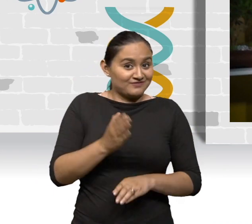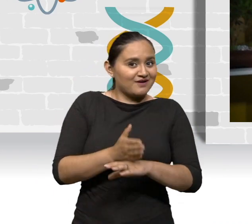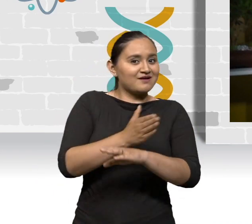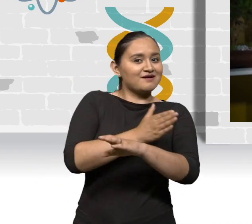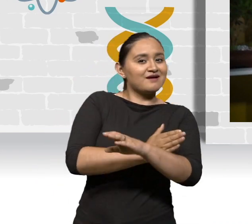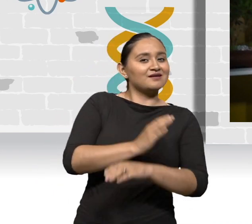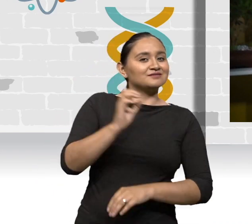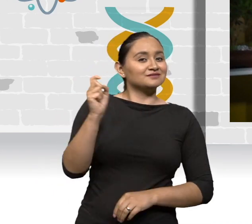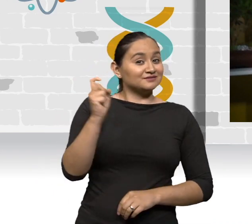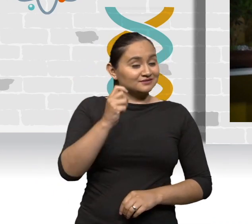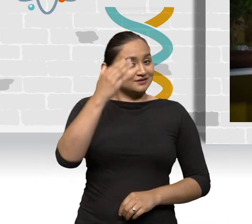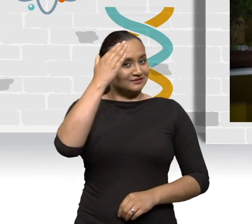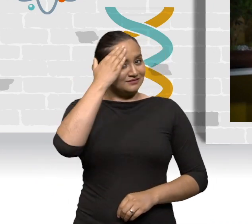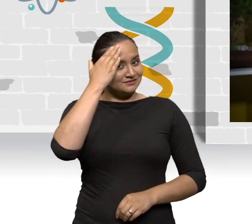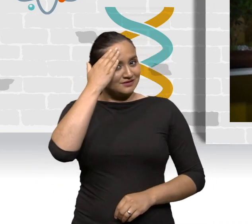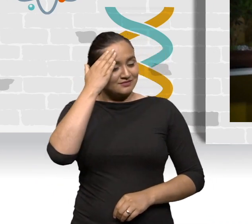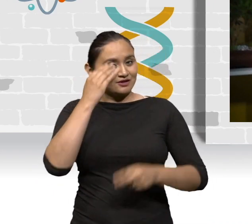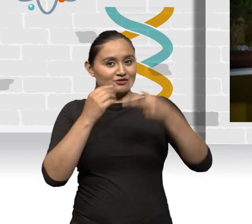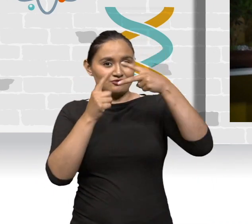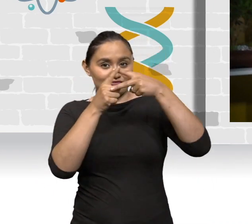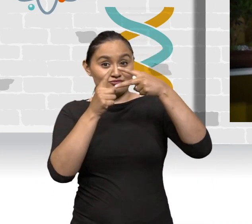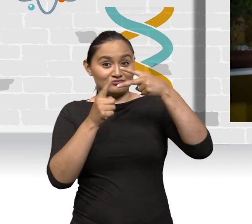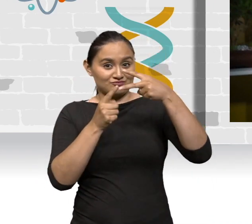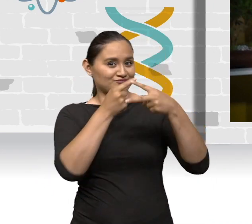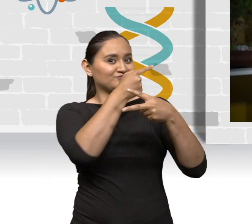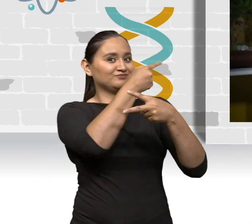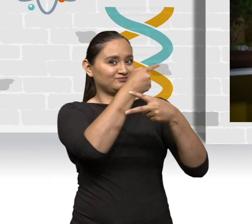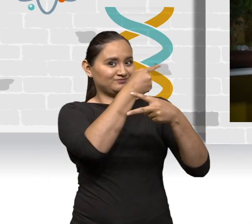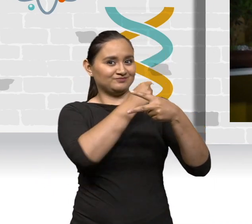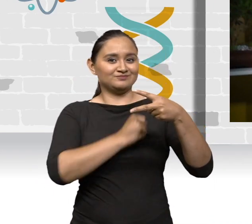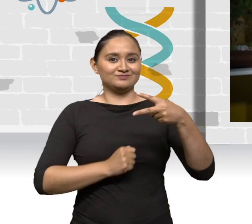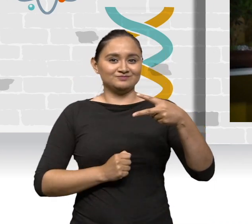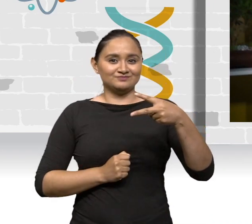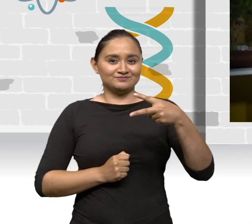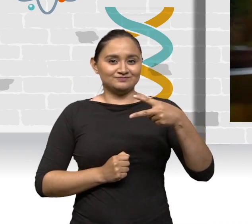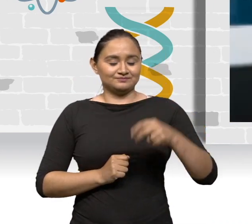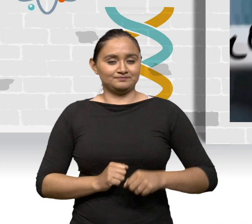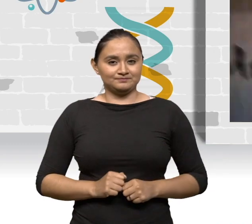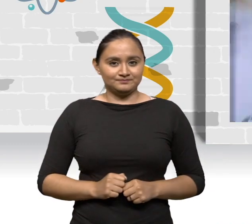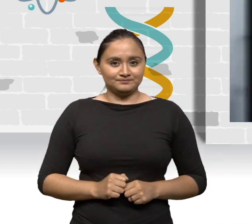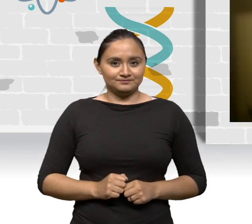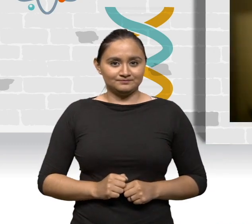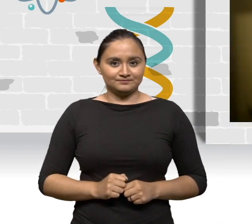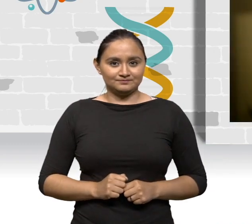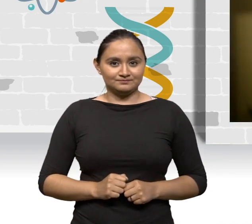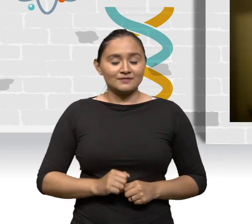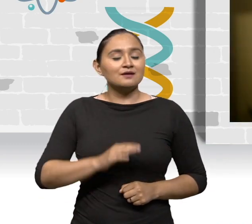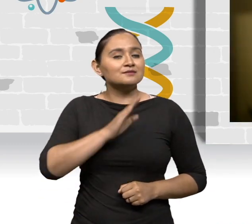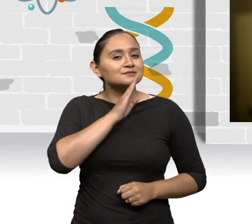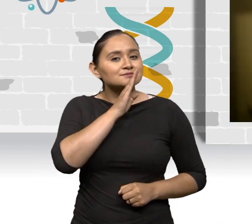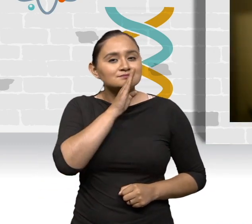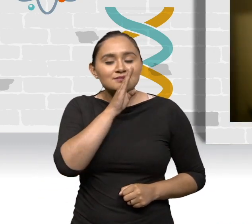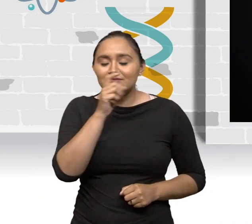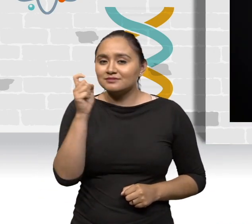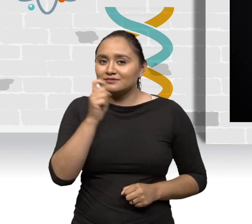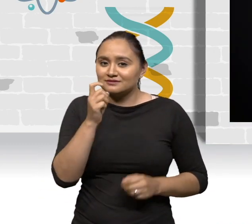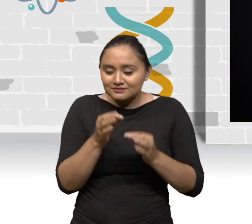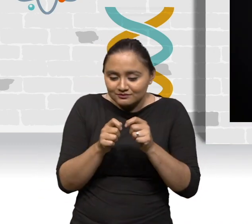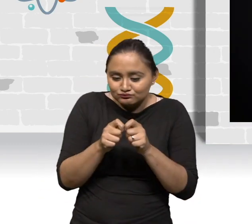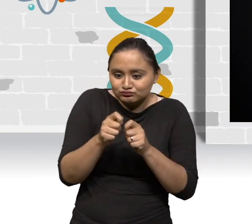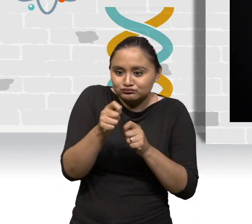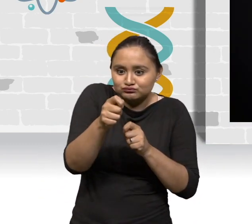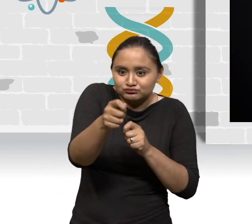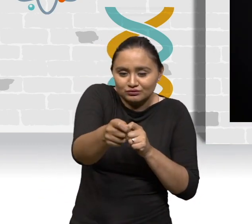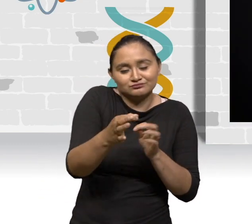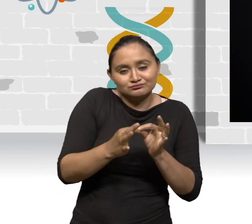a definir dos conceptos: unidad de medida y plano de referencia. Siempre hemos necesitado medir